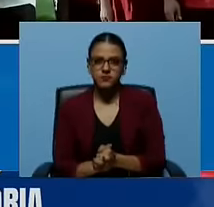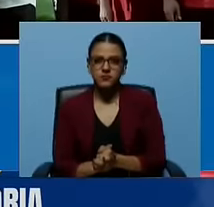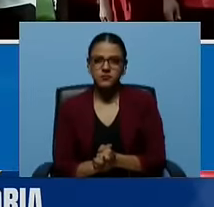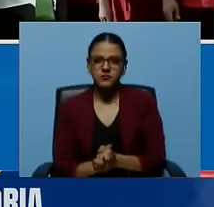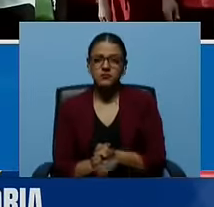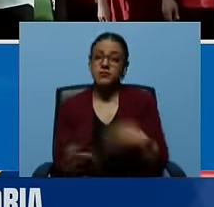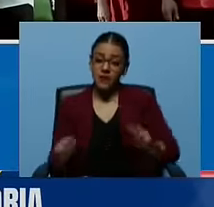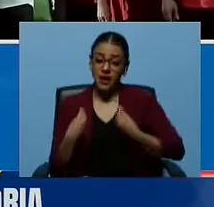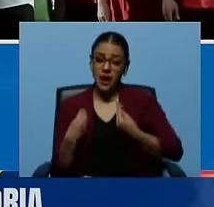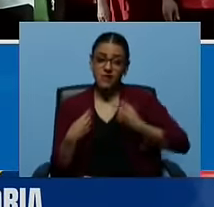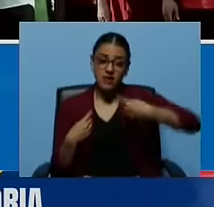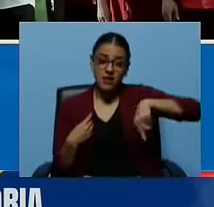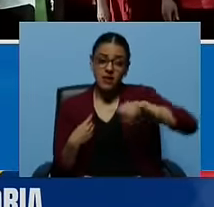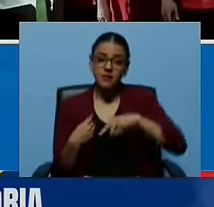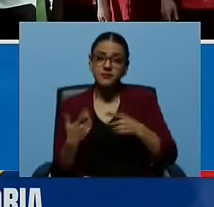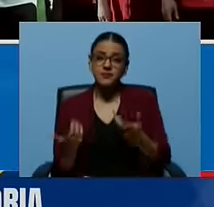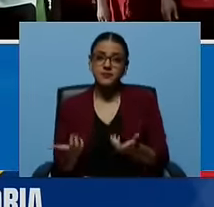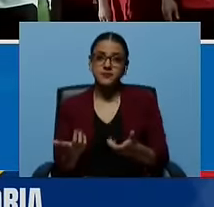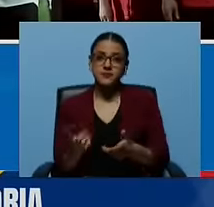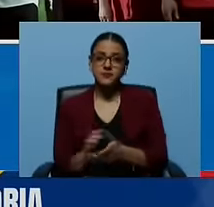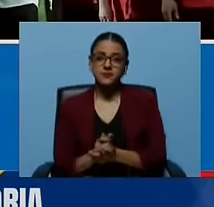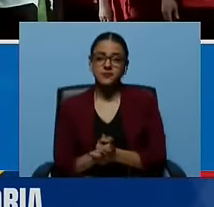que la vida